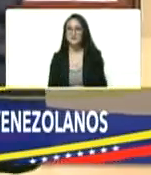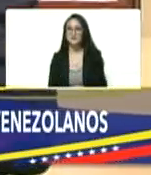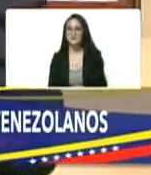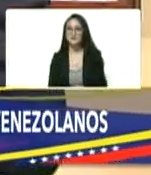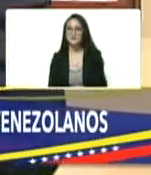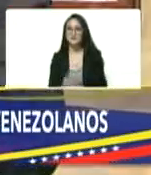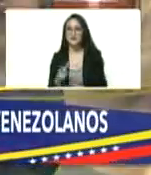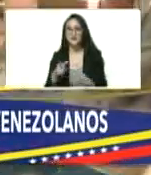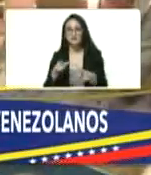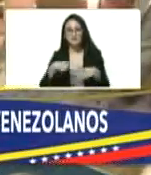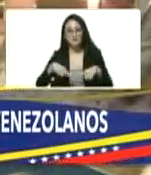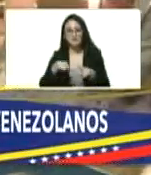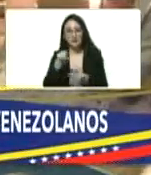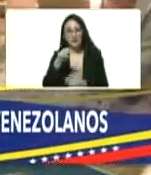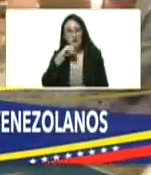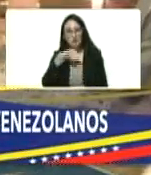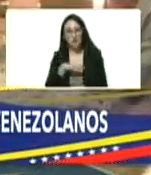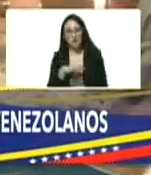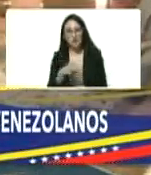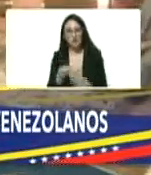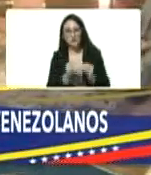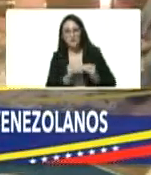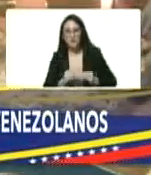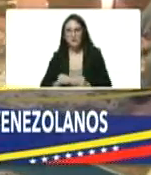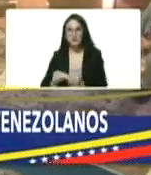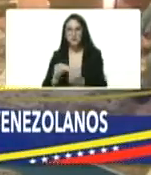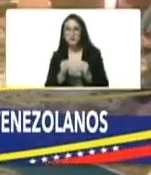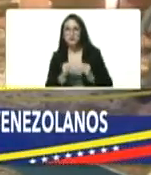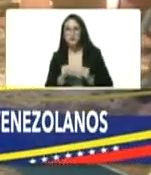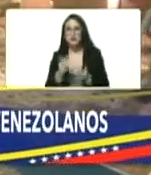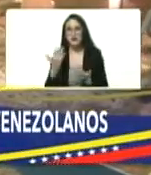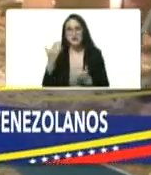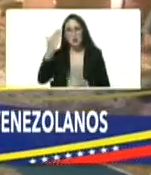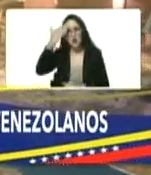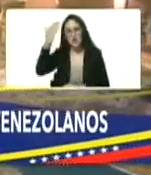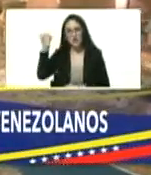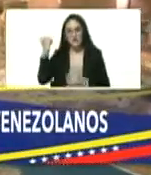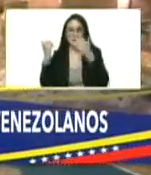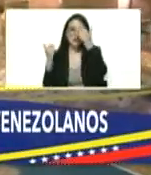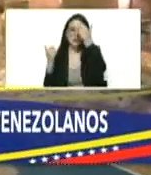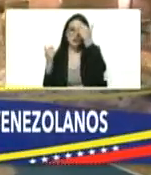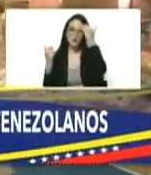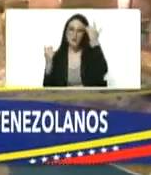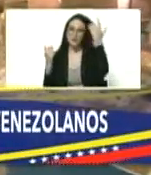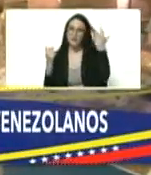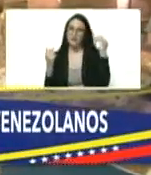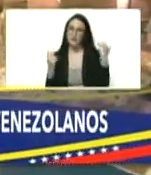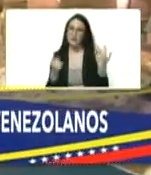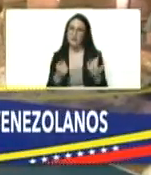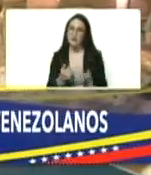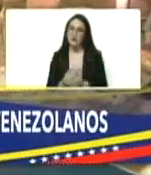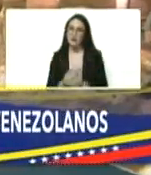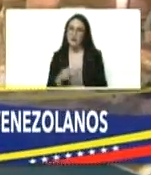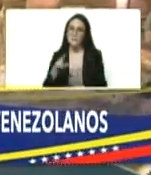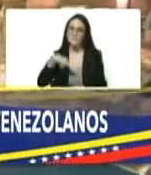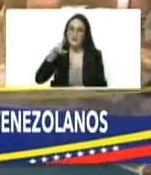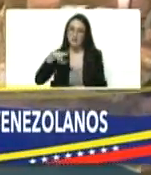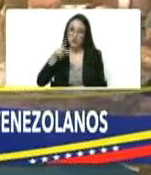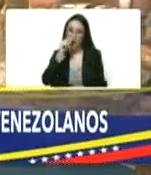Este cuadro histórico lo rescatamos del olvido del gran pintor